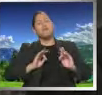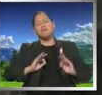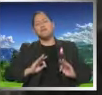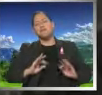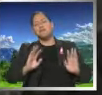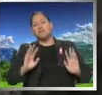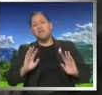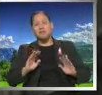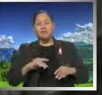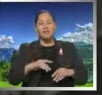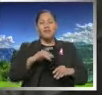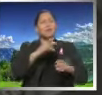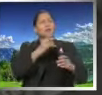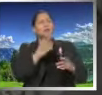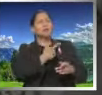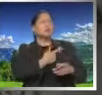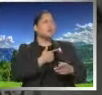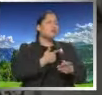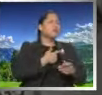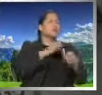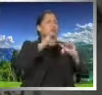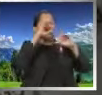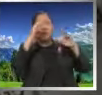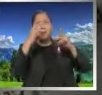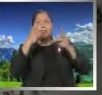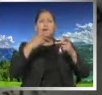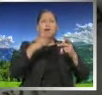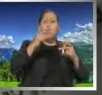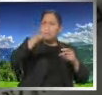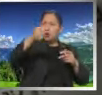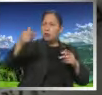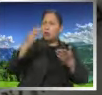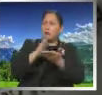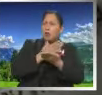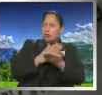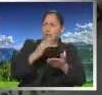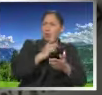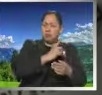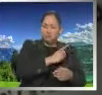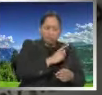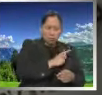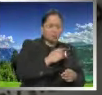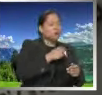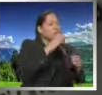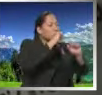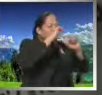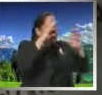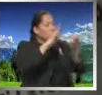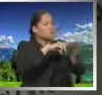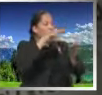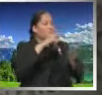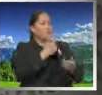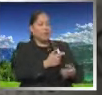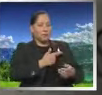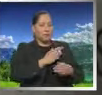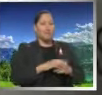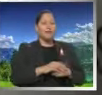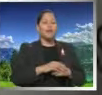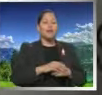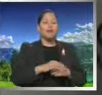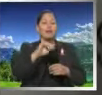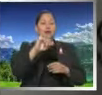manera de ver las cosas y de percibir y de prepararse, cada quien por su lado, el individualismo, vamos, ¿no? Exacto, y que además corresponde a